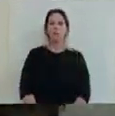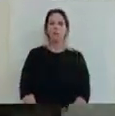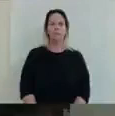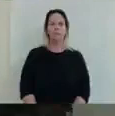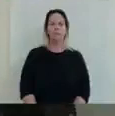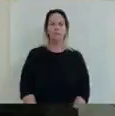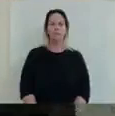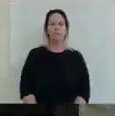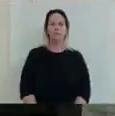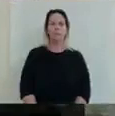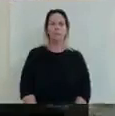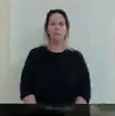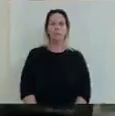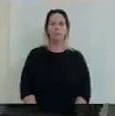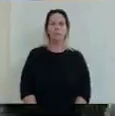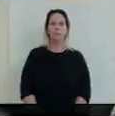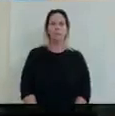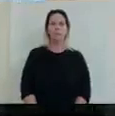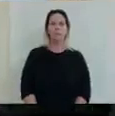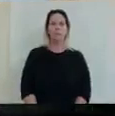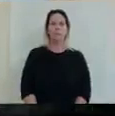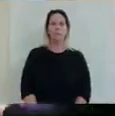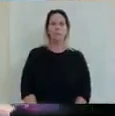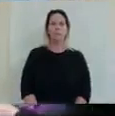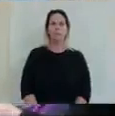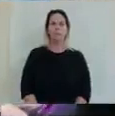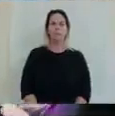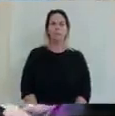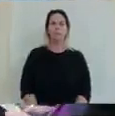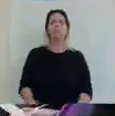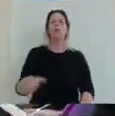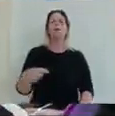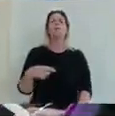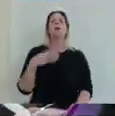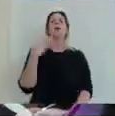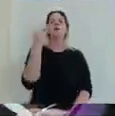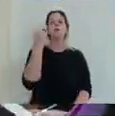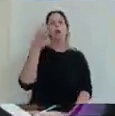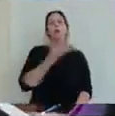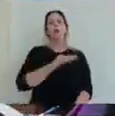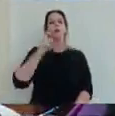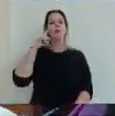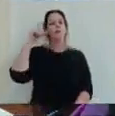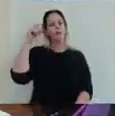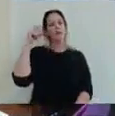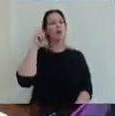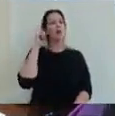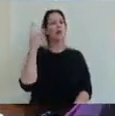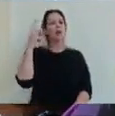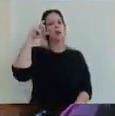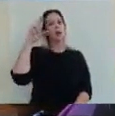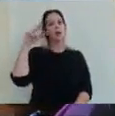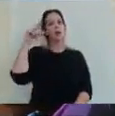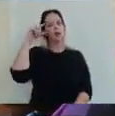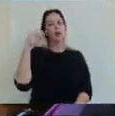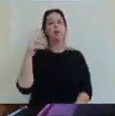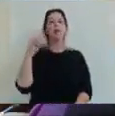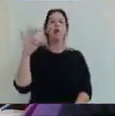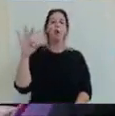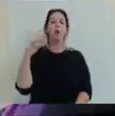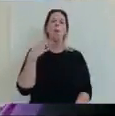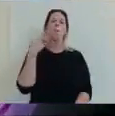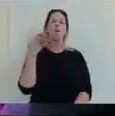Concejal Figueredo. Gracias, Presidenta. Voy a solicitar que pase a la Comisión de Legislación para su tratamiento. Pongo a consideración la moción de del